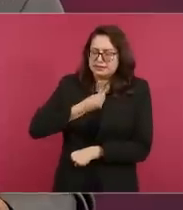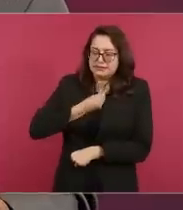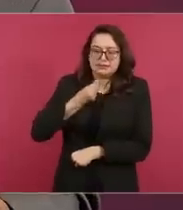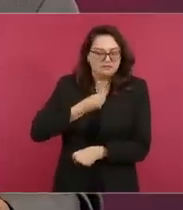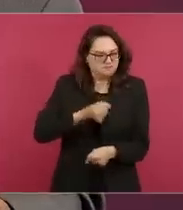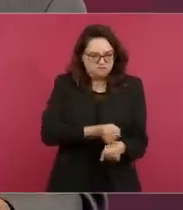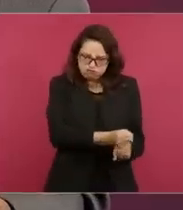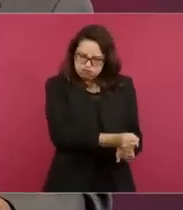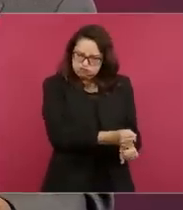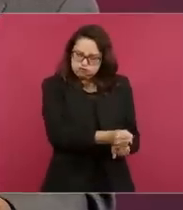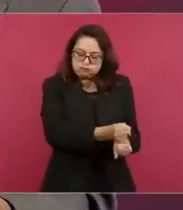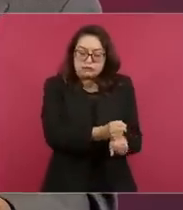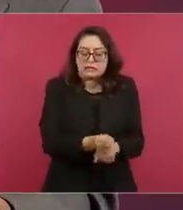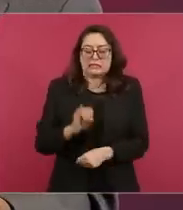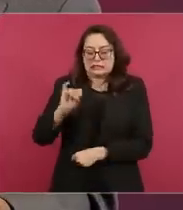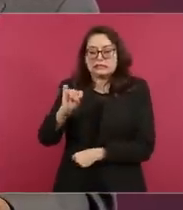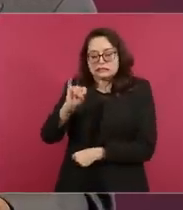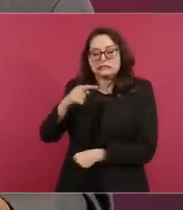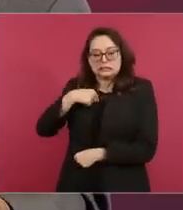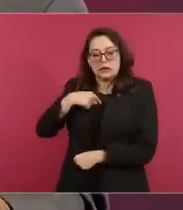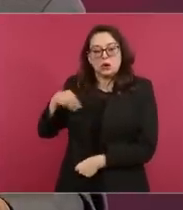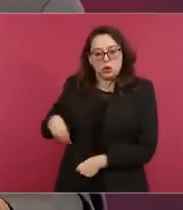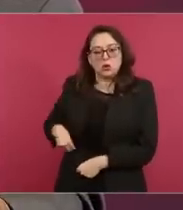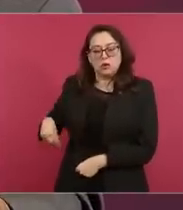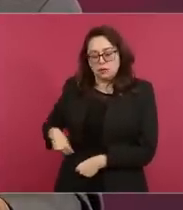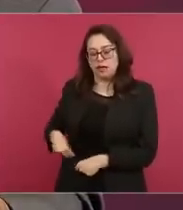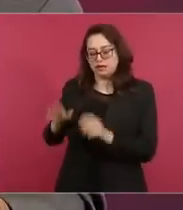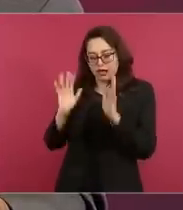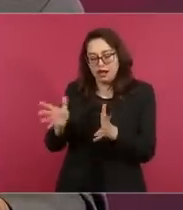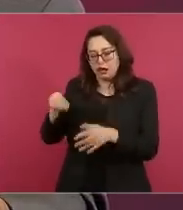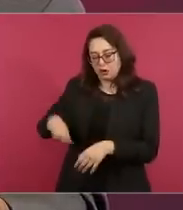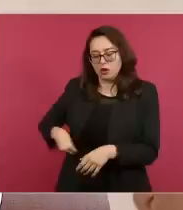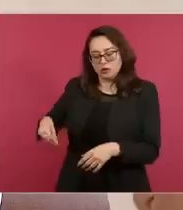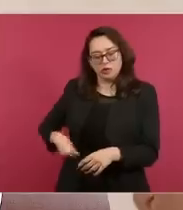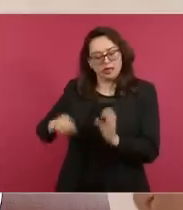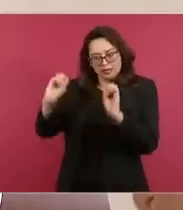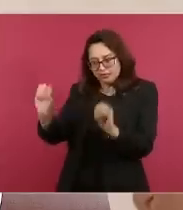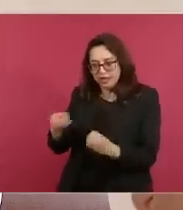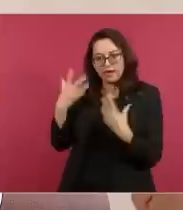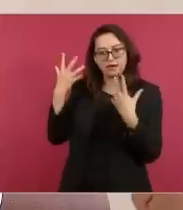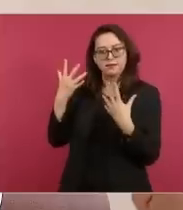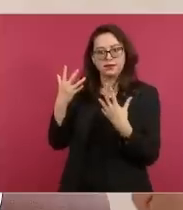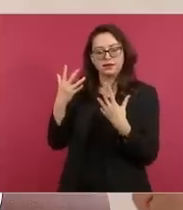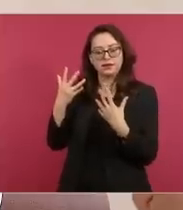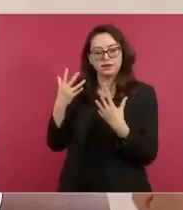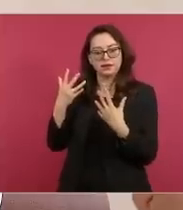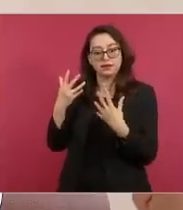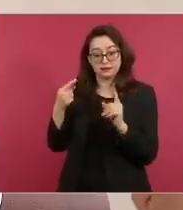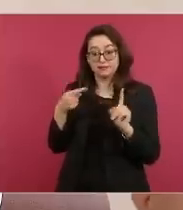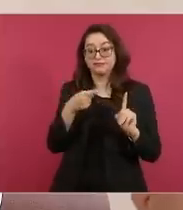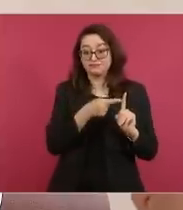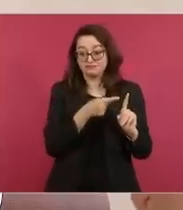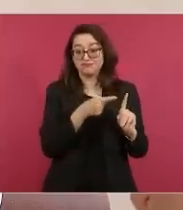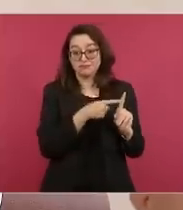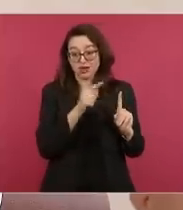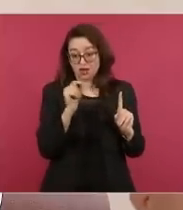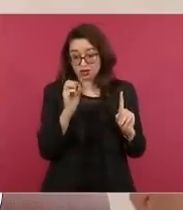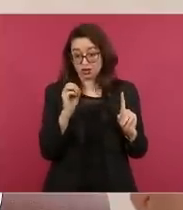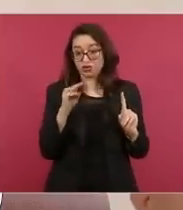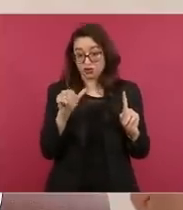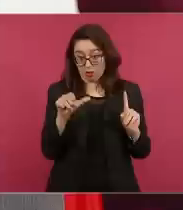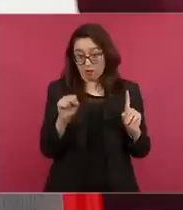el